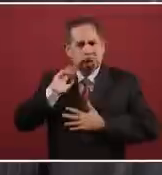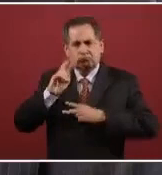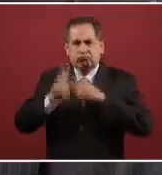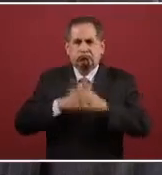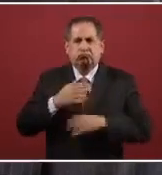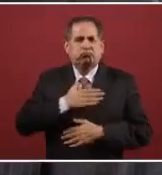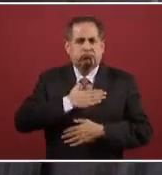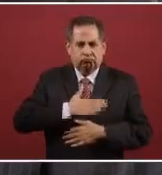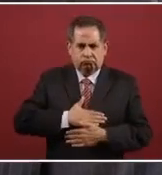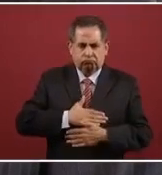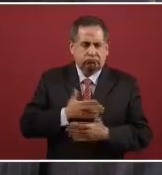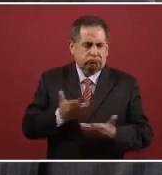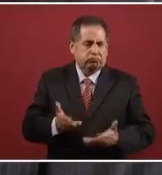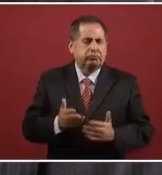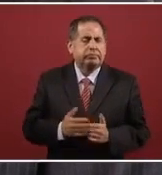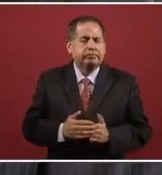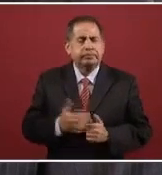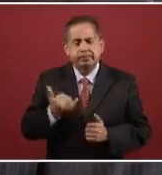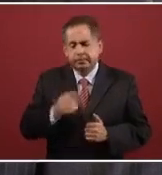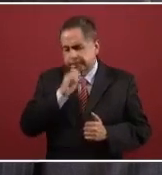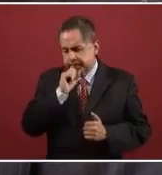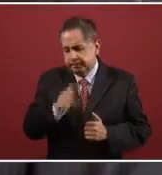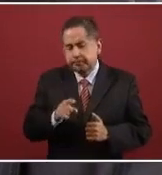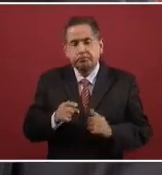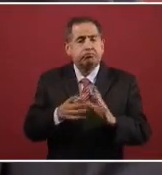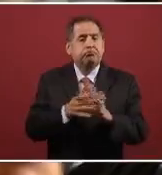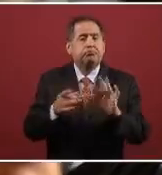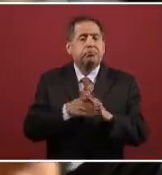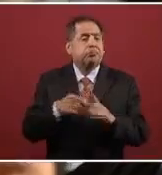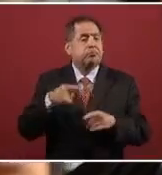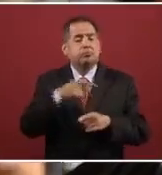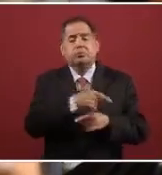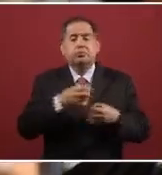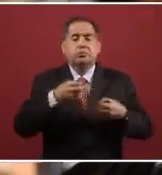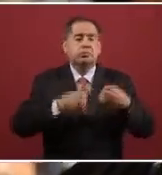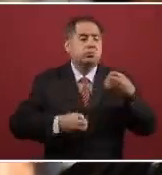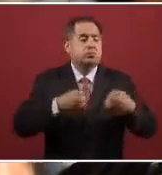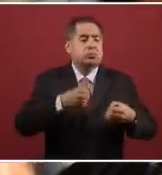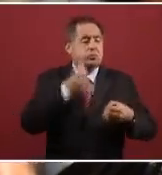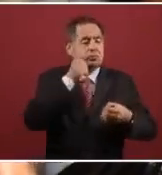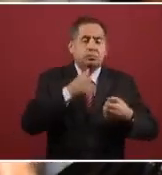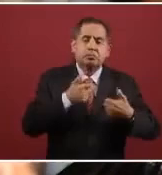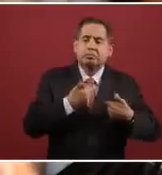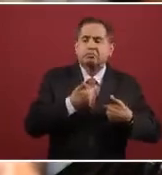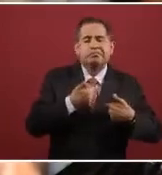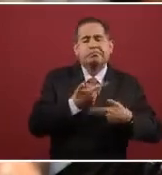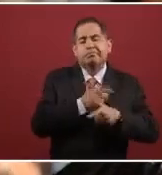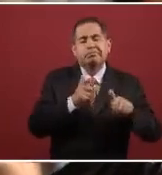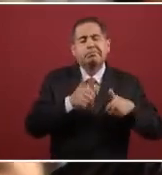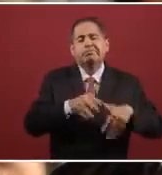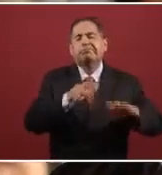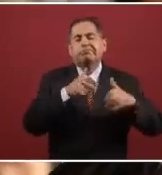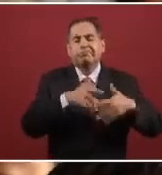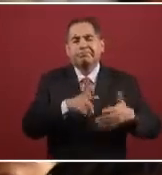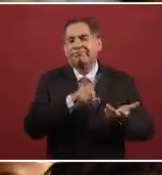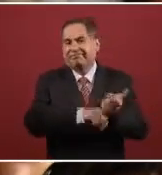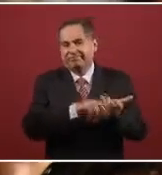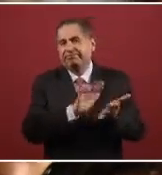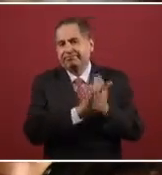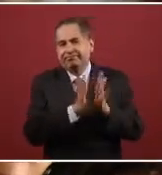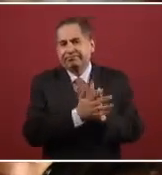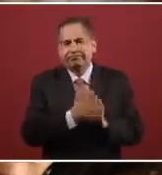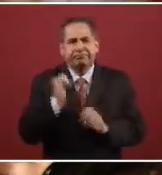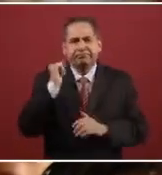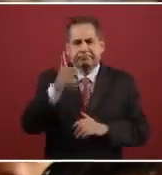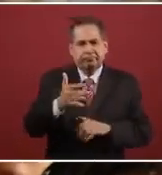haber justicia en este caso. Y también ha hablado de los jueces que liberan muchas veces porque hay complicidad. ¿Qué información